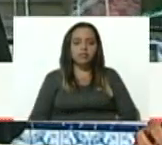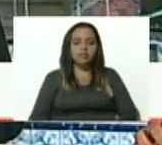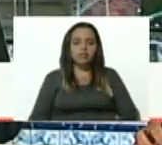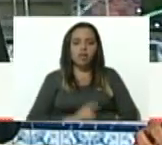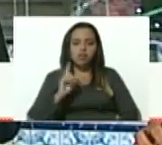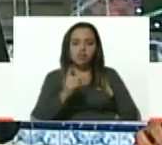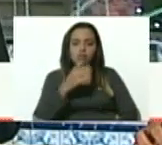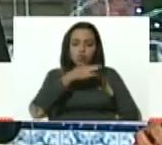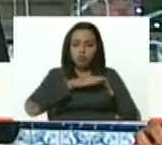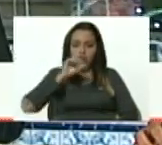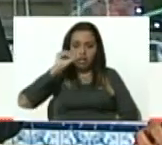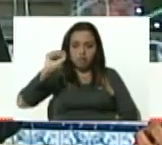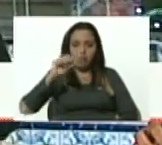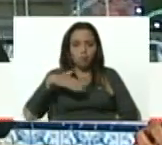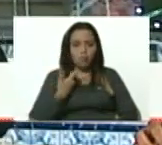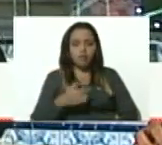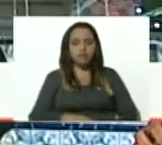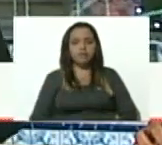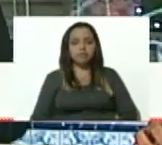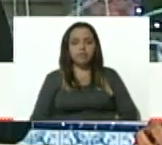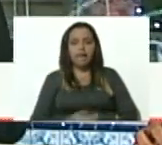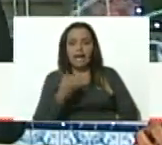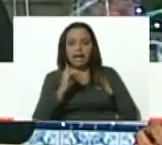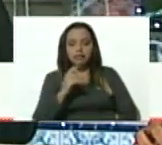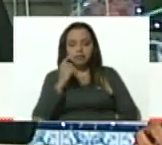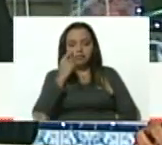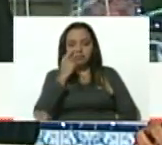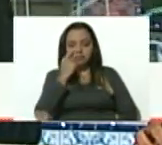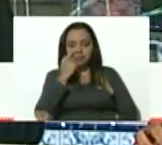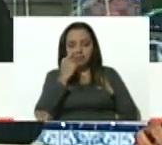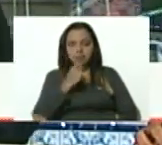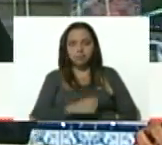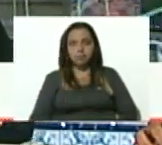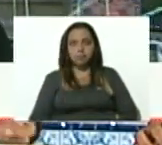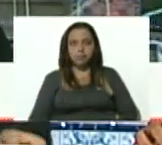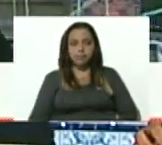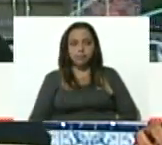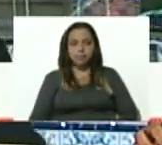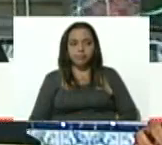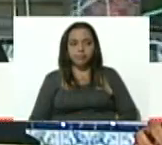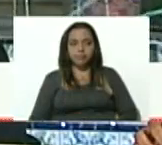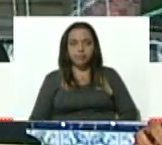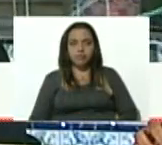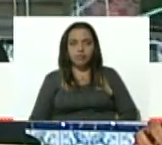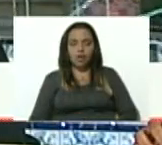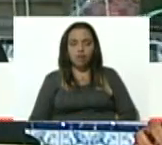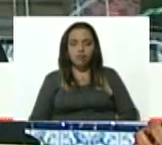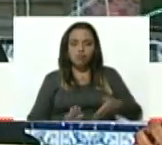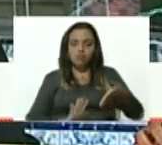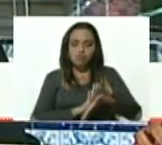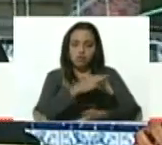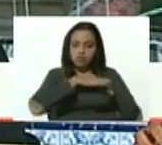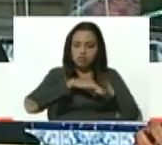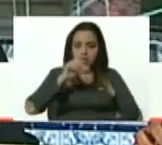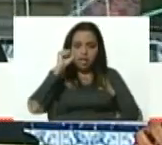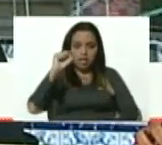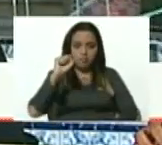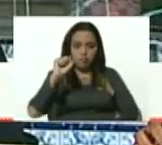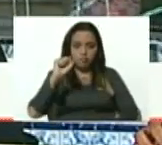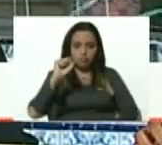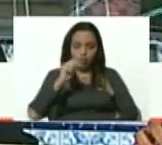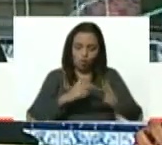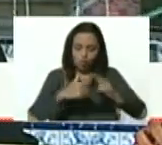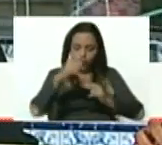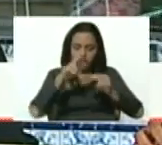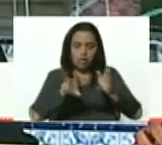solo el socialismo, ahí estamos, mira, ahí está la pugna, facilita, se ve, entre el socialismo que construye como